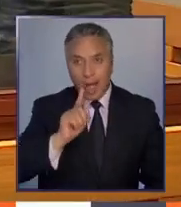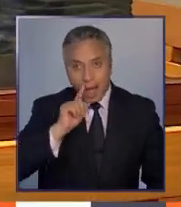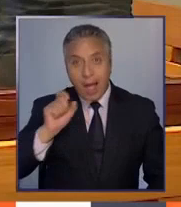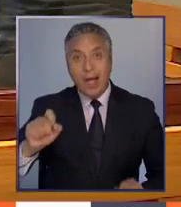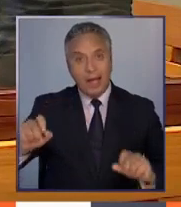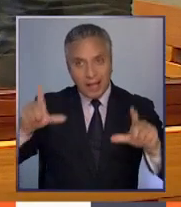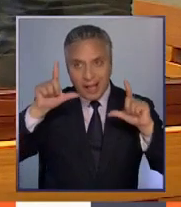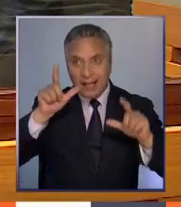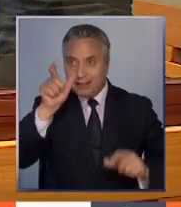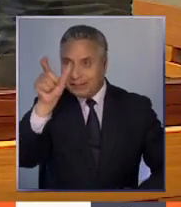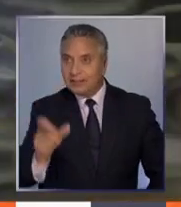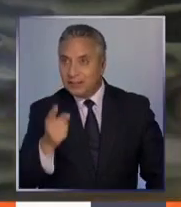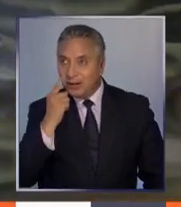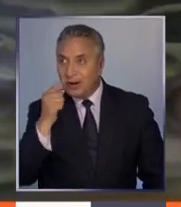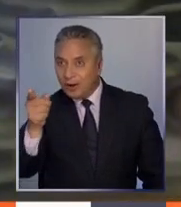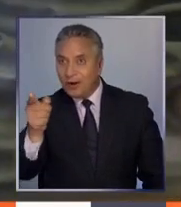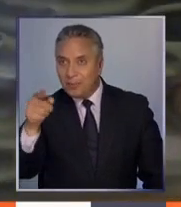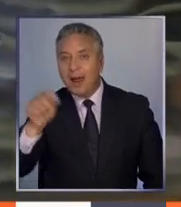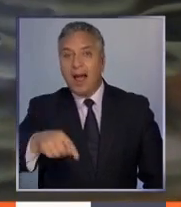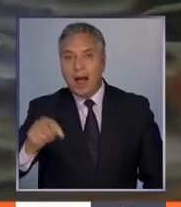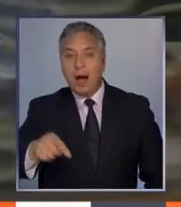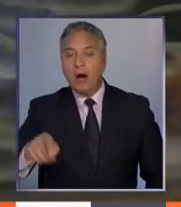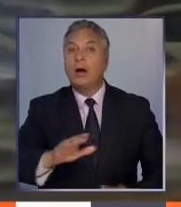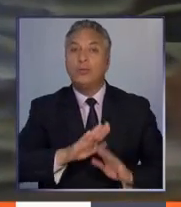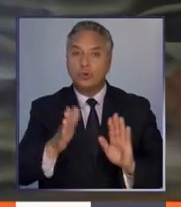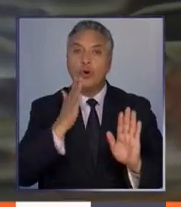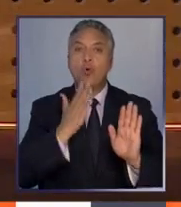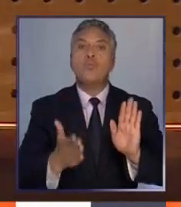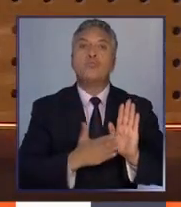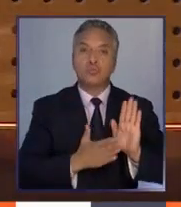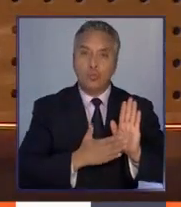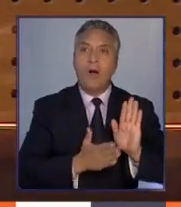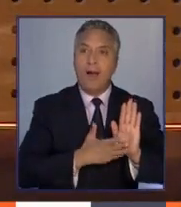este sujeto ahora será parte de las pruebas que tendrá la Fiscalía en la